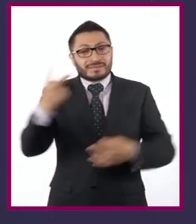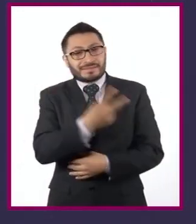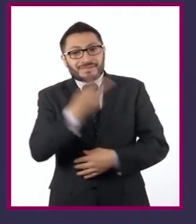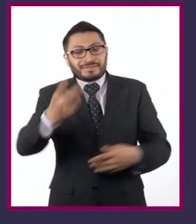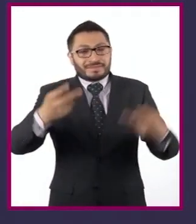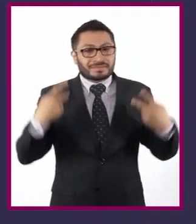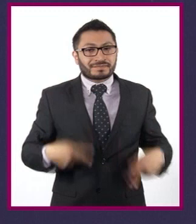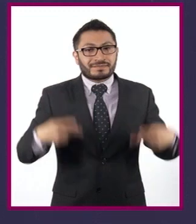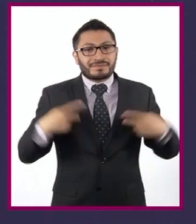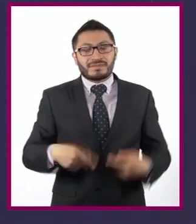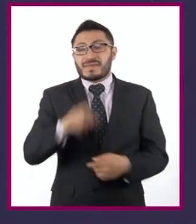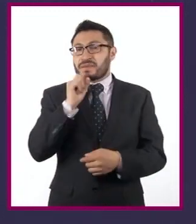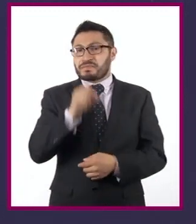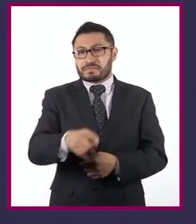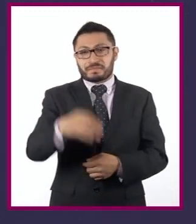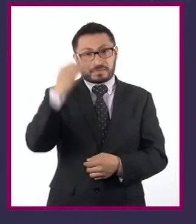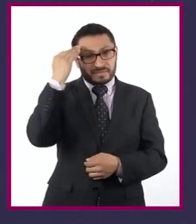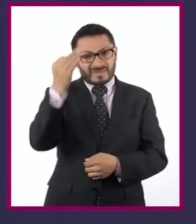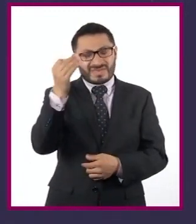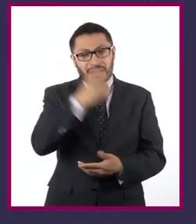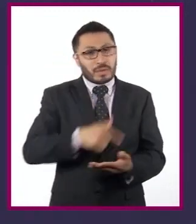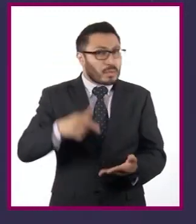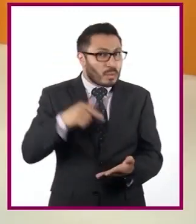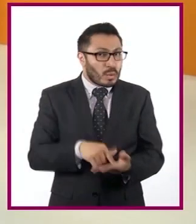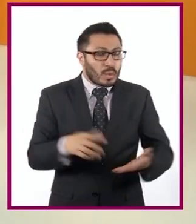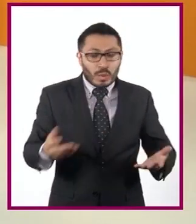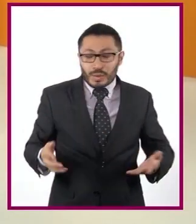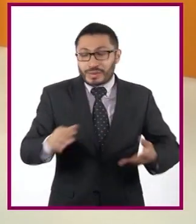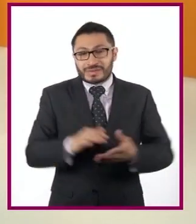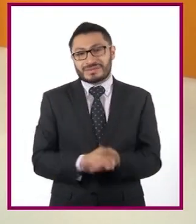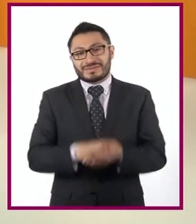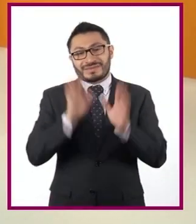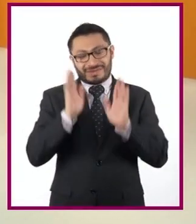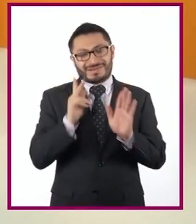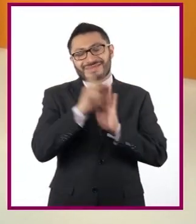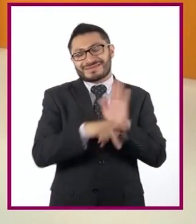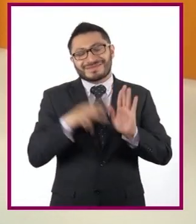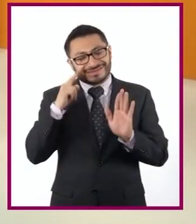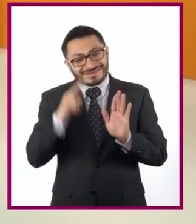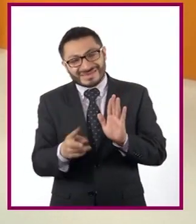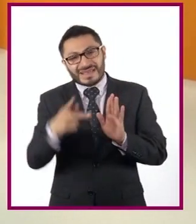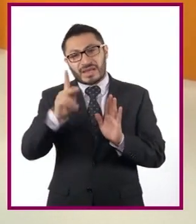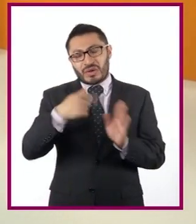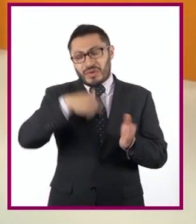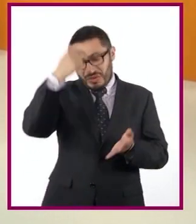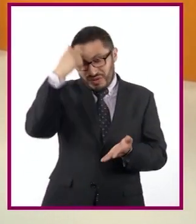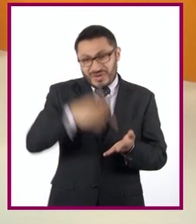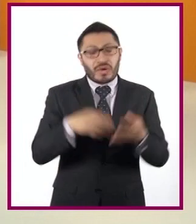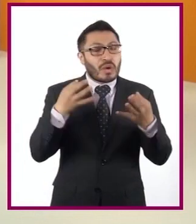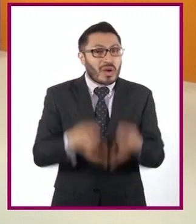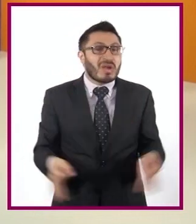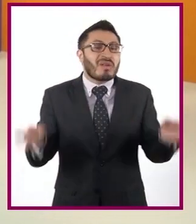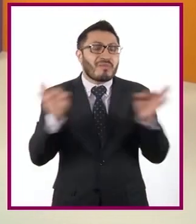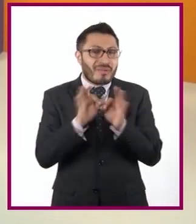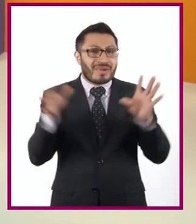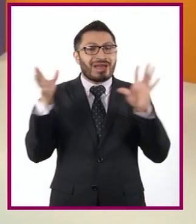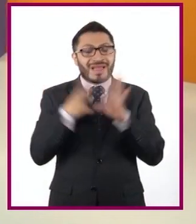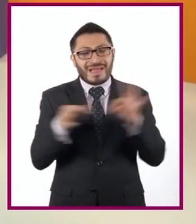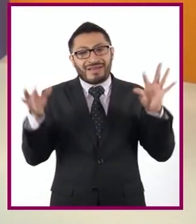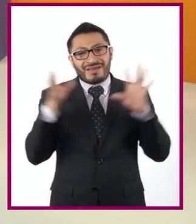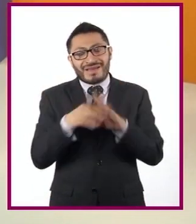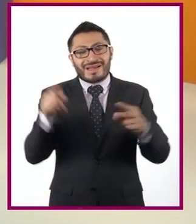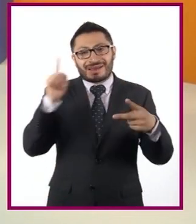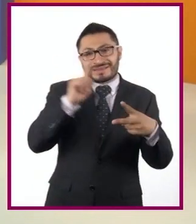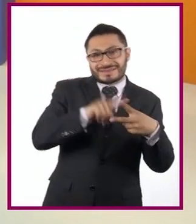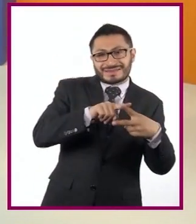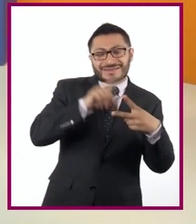están en un mismo tiempo y espacio. Después de ver el video, me parece pertinente explicar dos términos que hemos